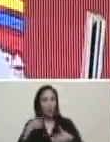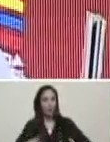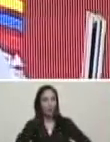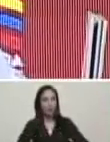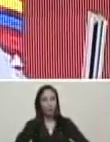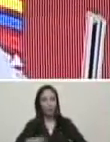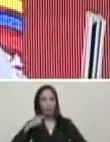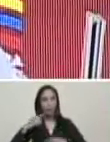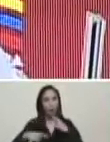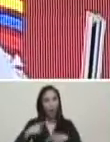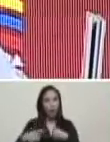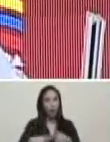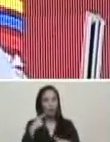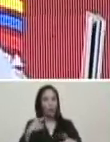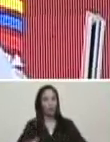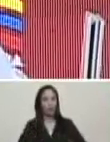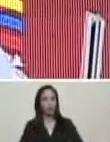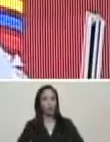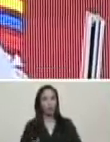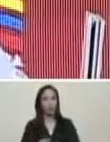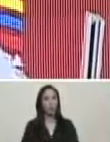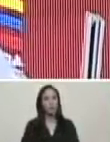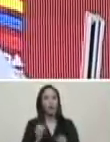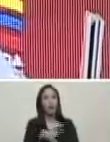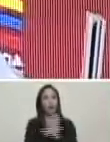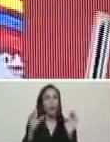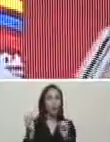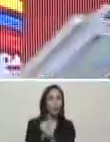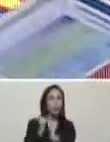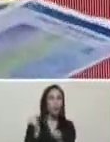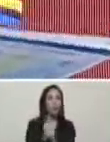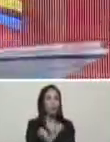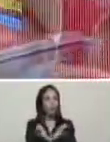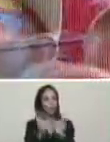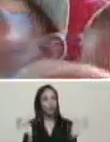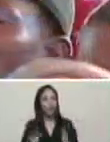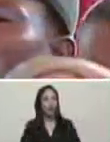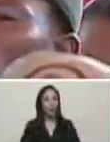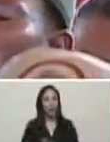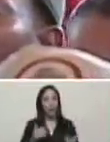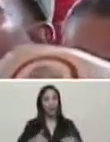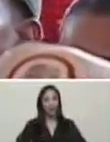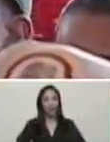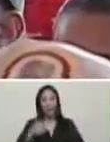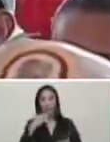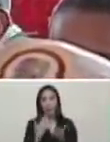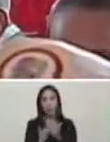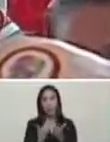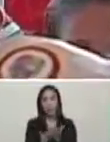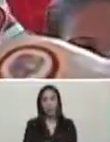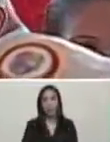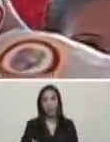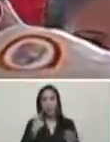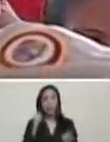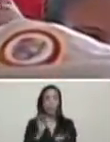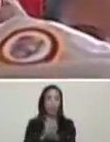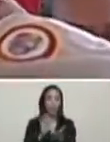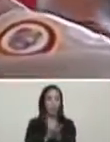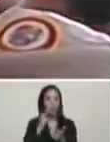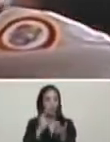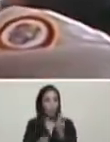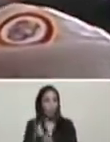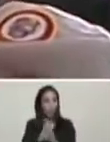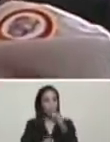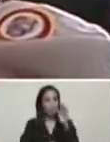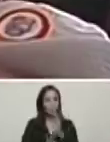diario. Solo el esfuerzo y el trabajo diario construyen la prosperidad. Compañero ministro,